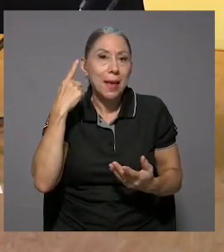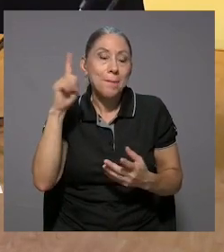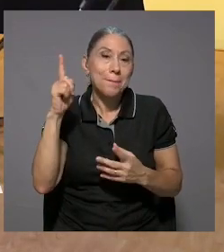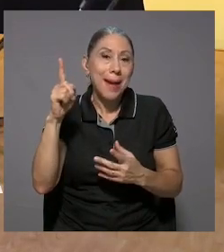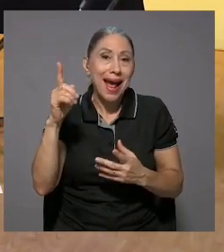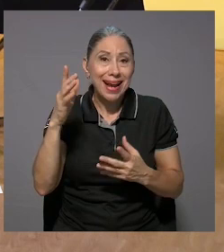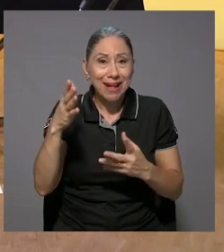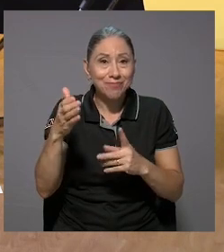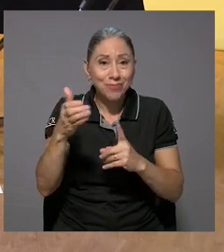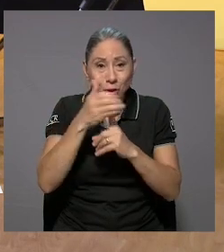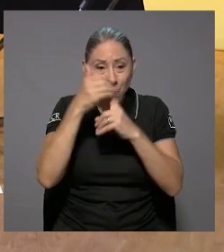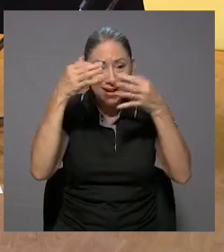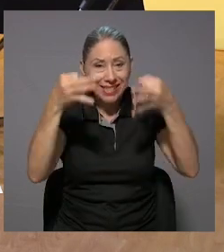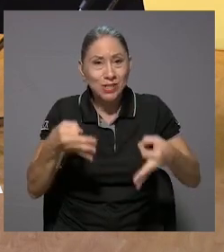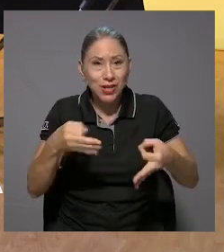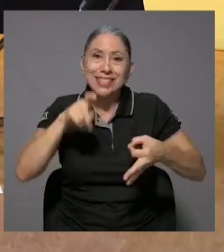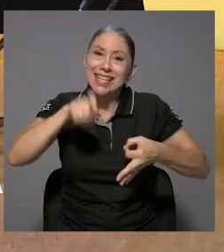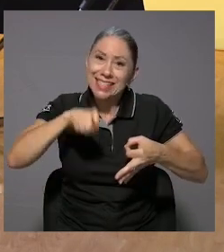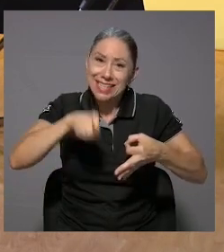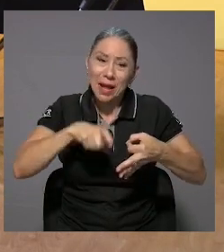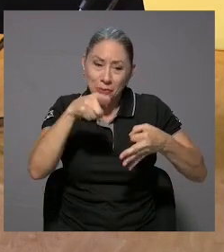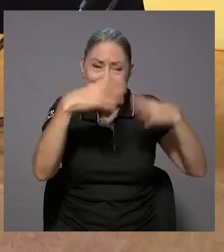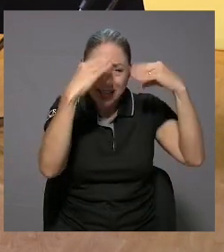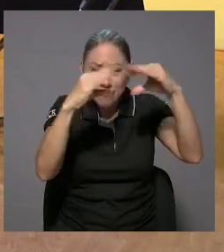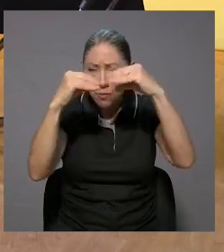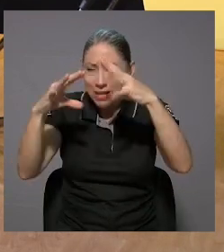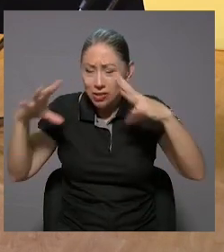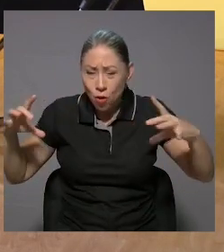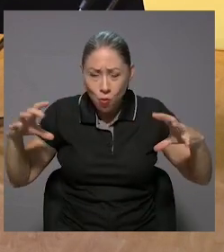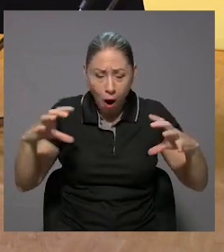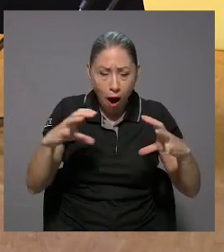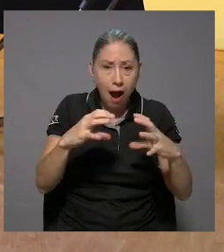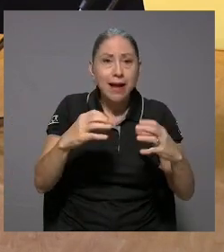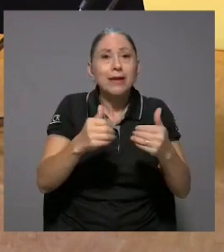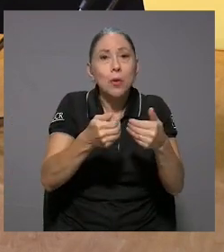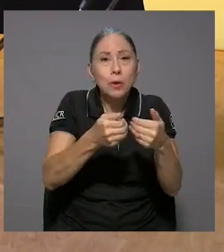más desagregada posible. Un ejemplo ahorita muy